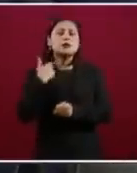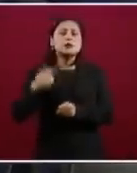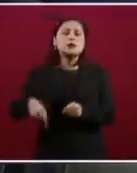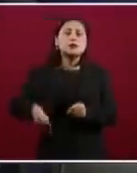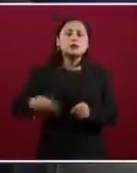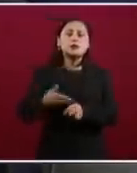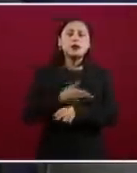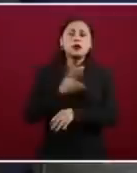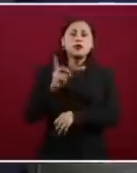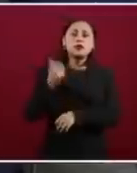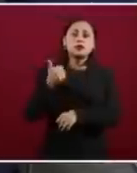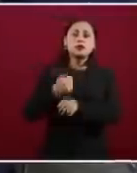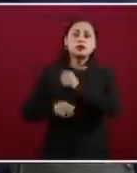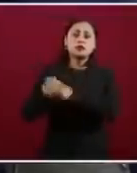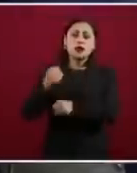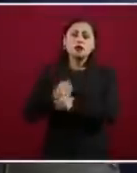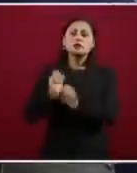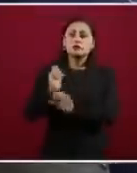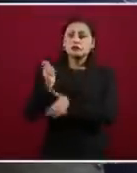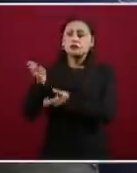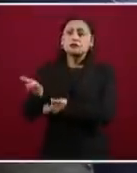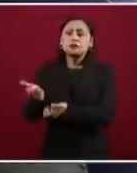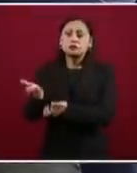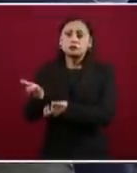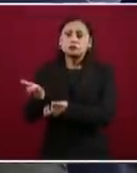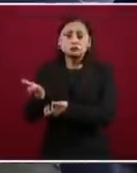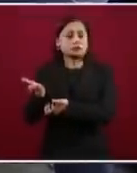sacaron y sacaron petróleo,